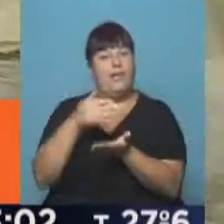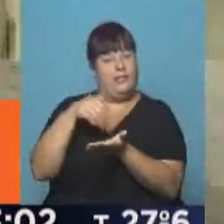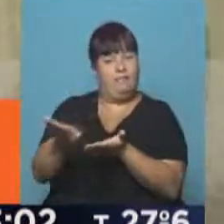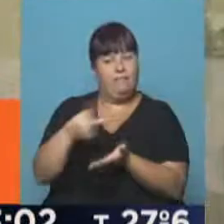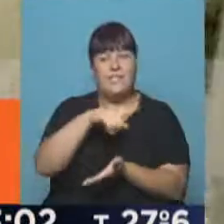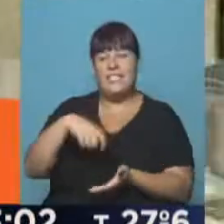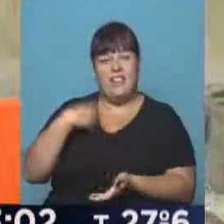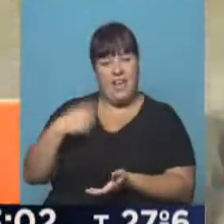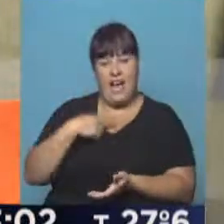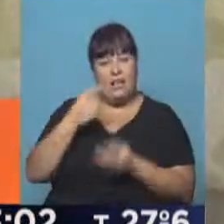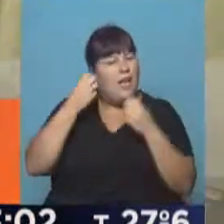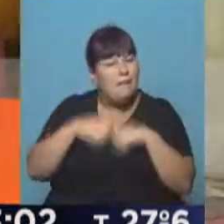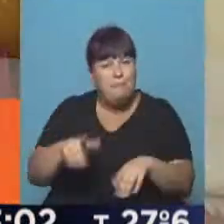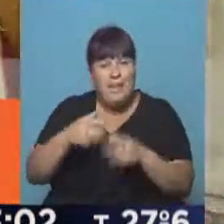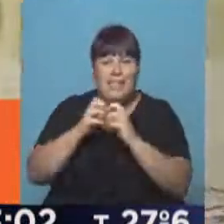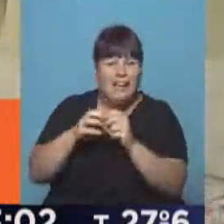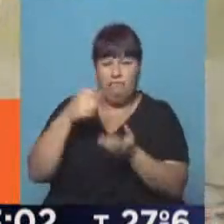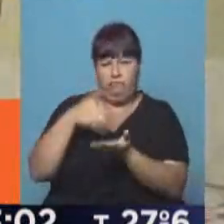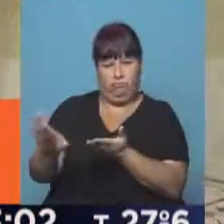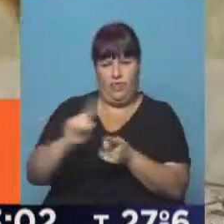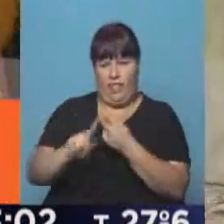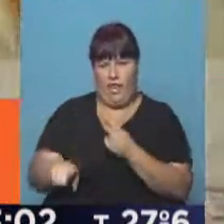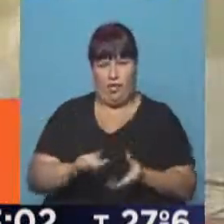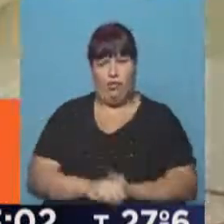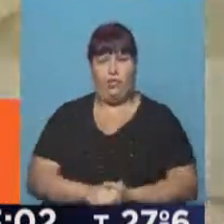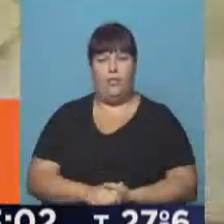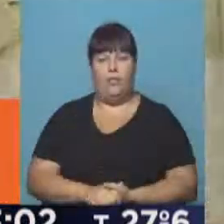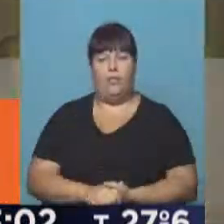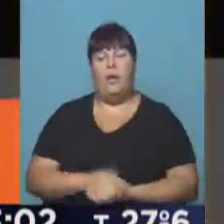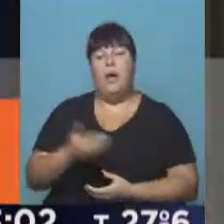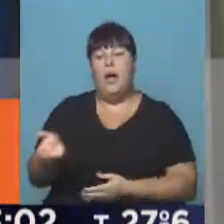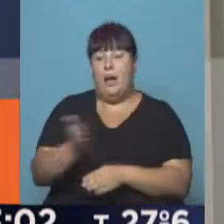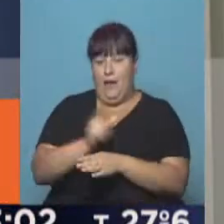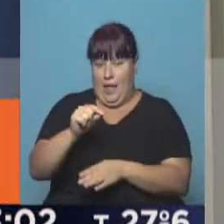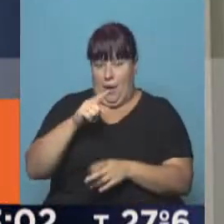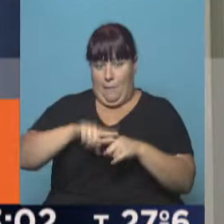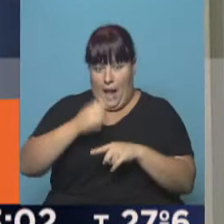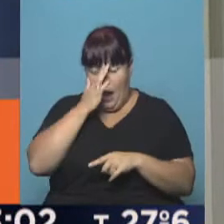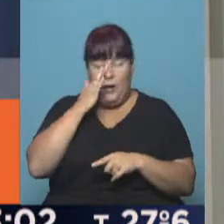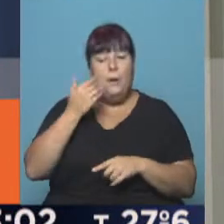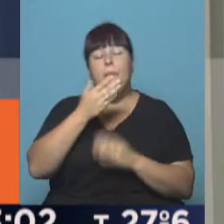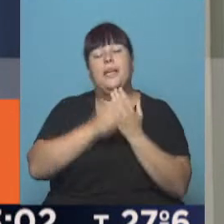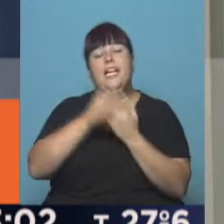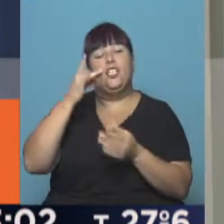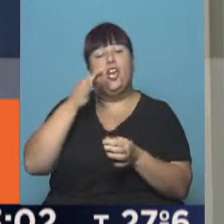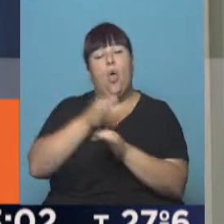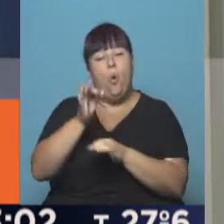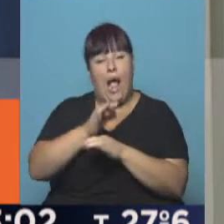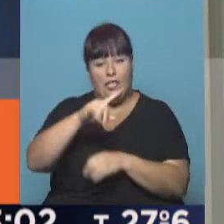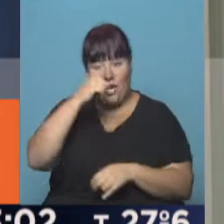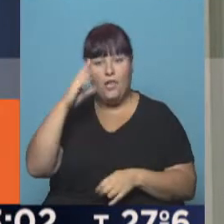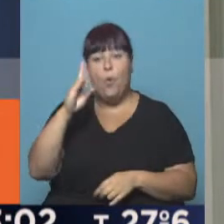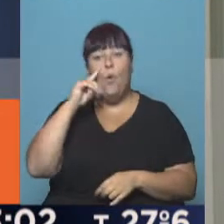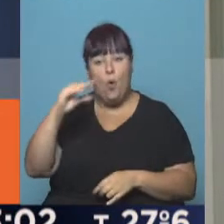por los gremios desde el arranque de las negociaciones. En vísperas del paro, el ministro de Educación de la Nación,